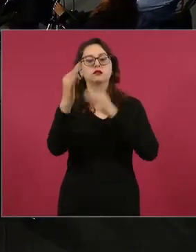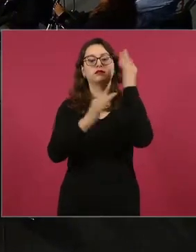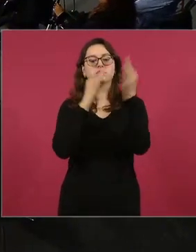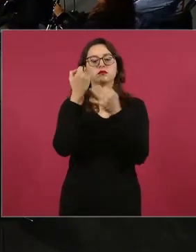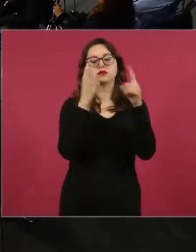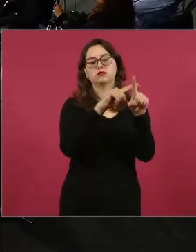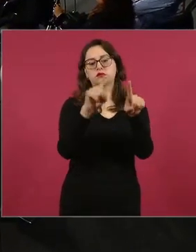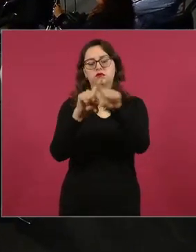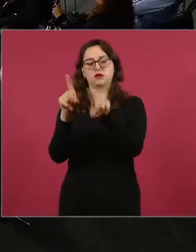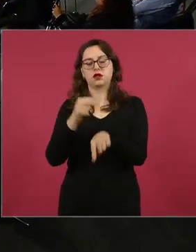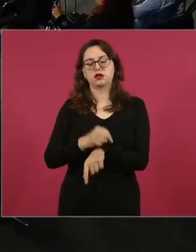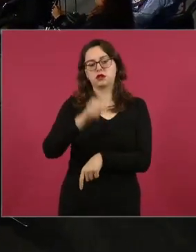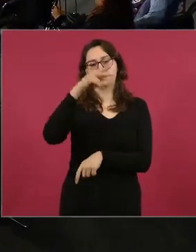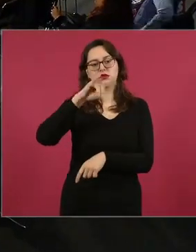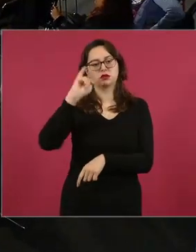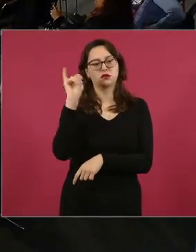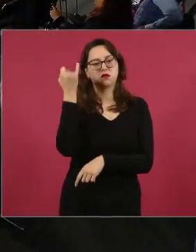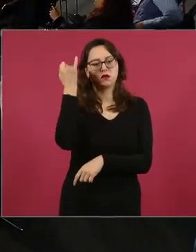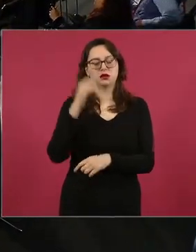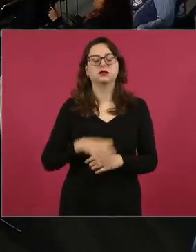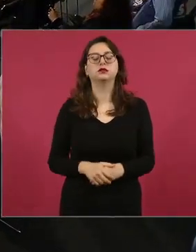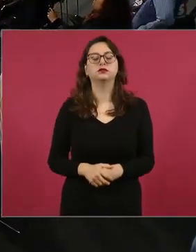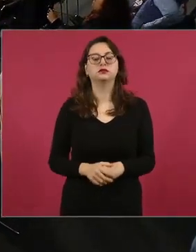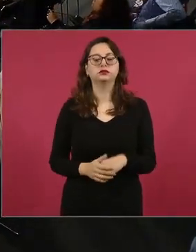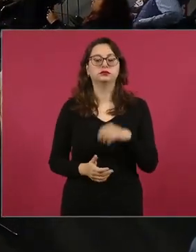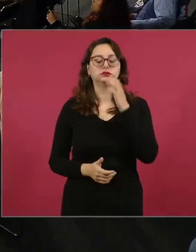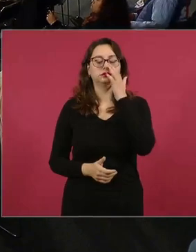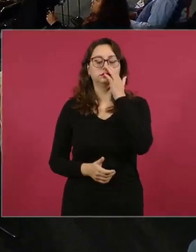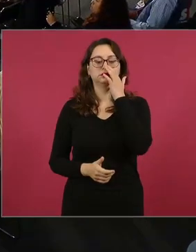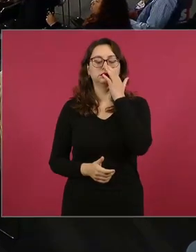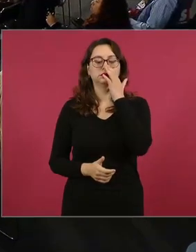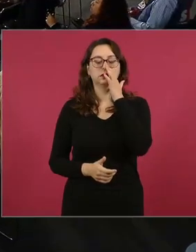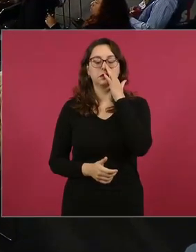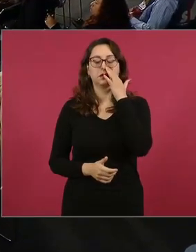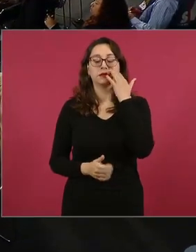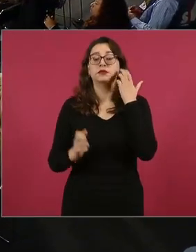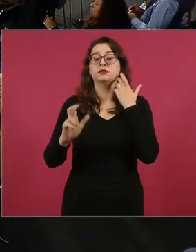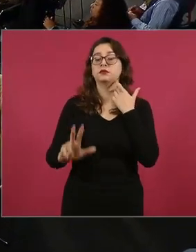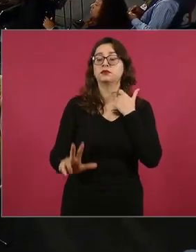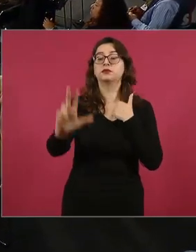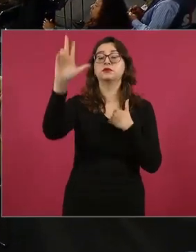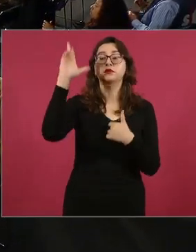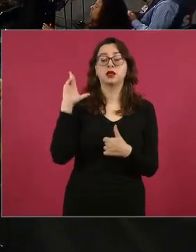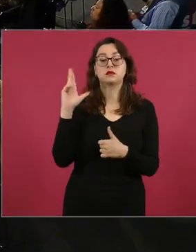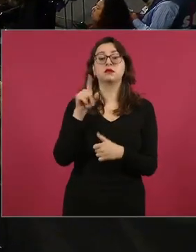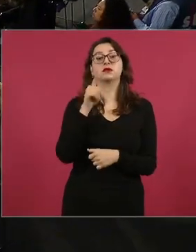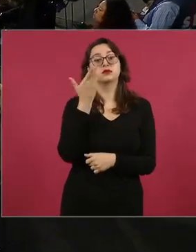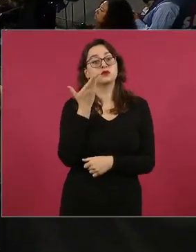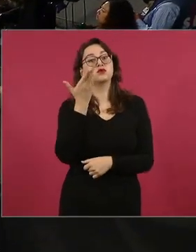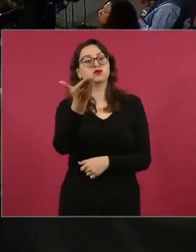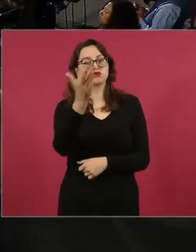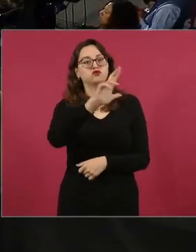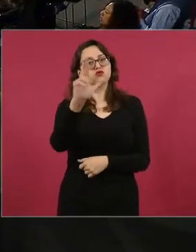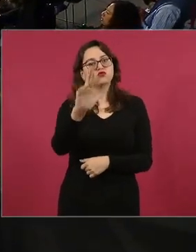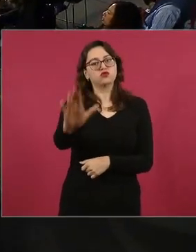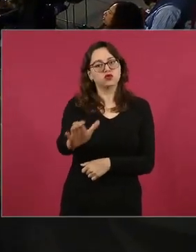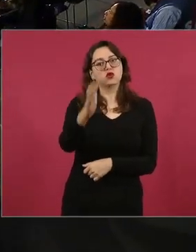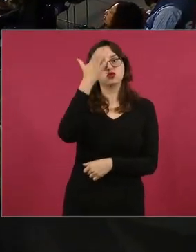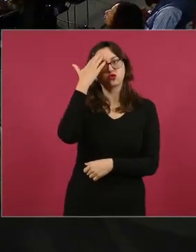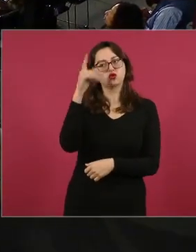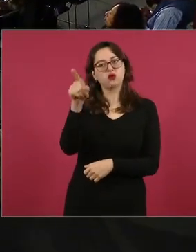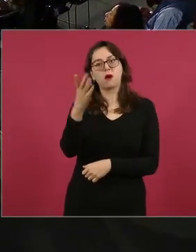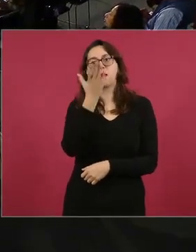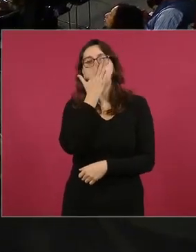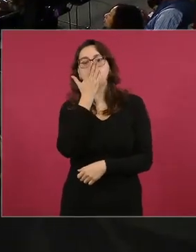Mexicali y Frontera de Tijuana. Presidente, el martes pasado usted reconoció que hay más presión migratoria en la frontera de Sonora